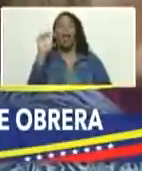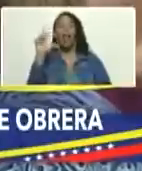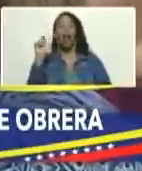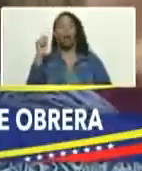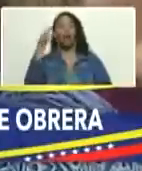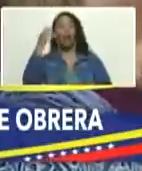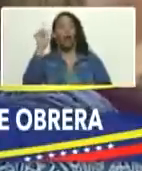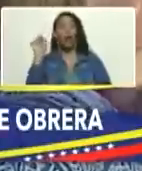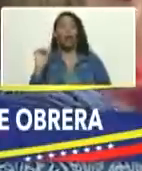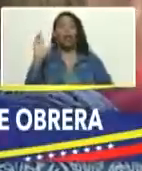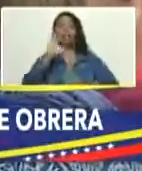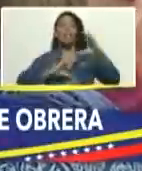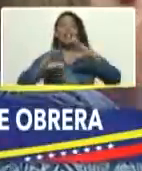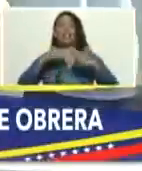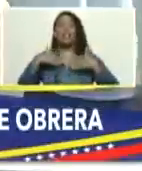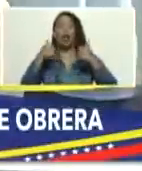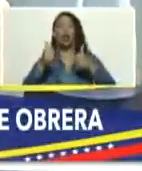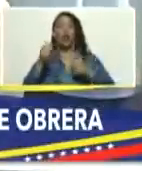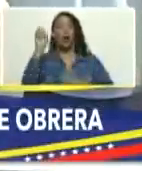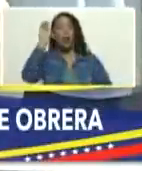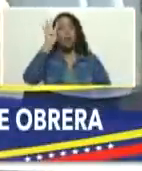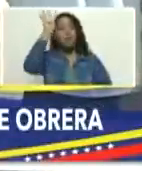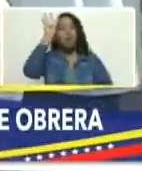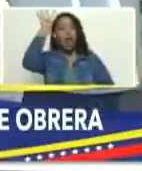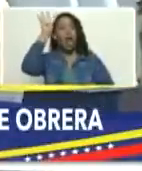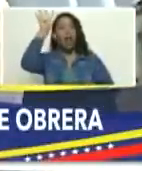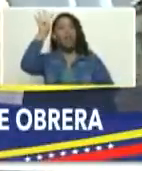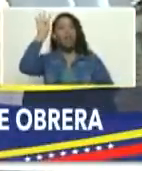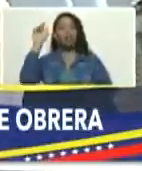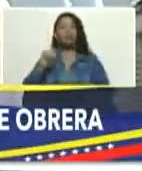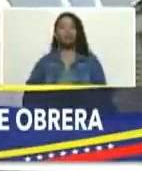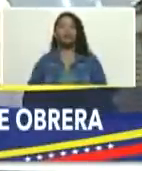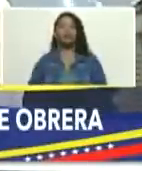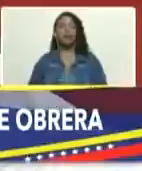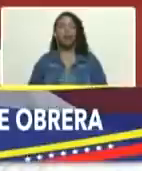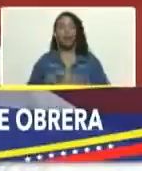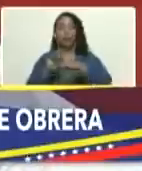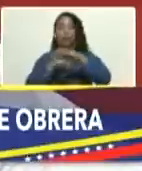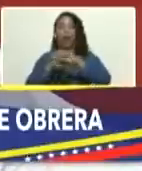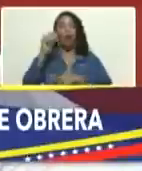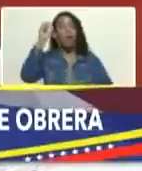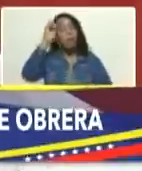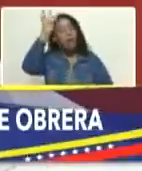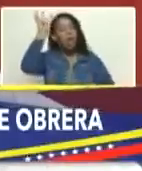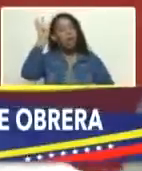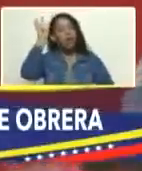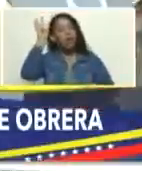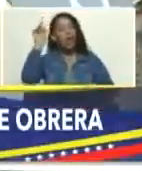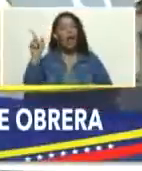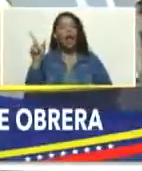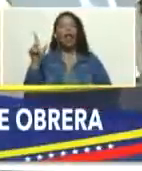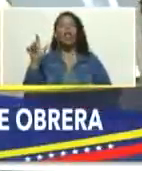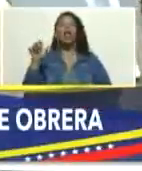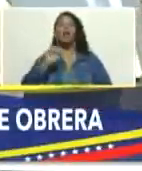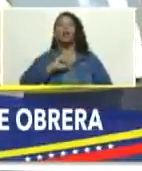Tecnología. Mervin Maldonado, vicepresidente del socialismo en lo social y territorial.